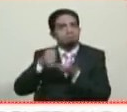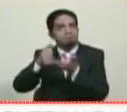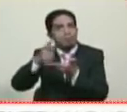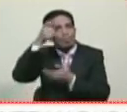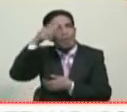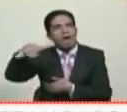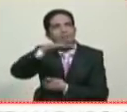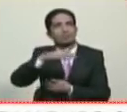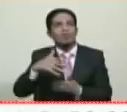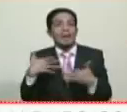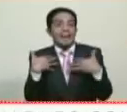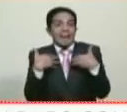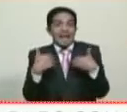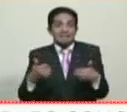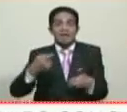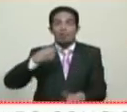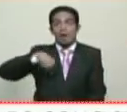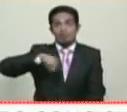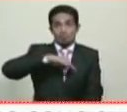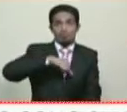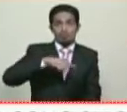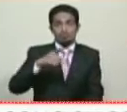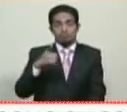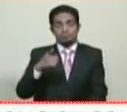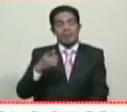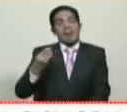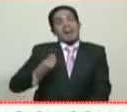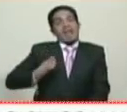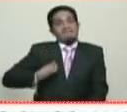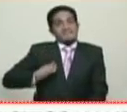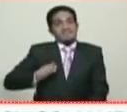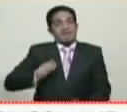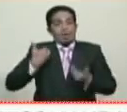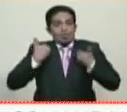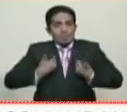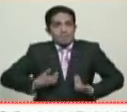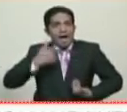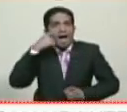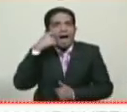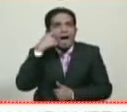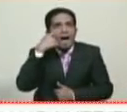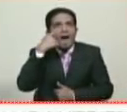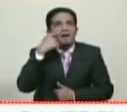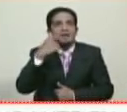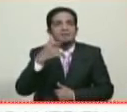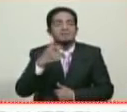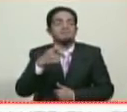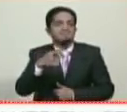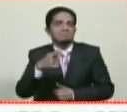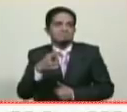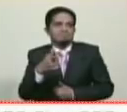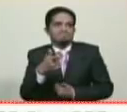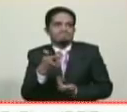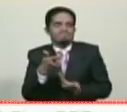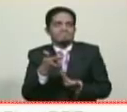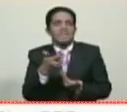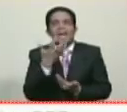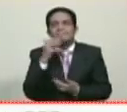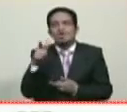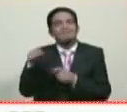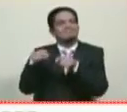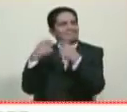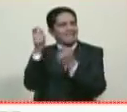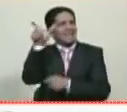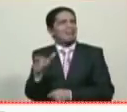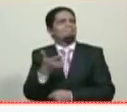para nosotros es sagrada, para nuestro pueblo. La vida humana es sagrada. Esto es un atentado contra la vida. Si creen que con esto le están haciendo daño a Nicolás